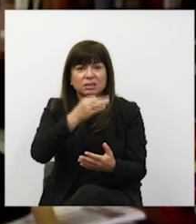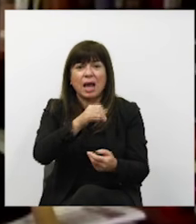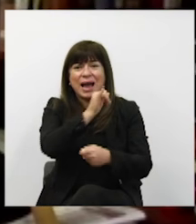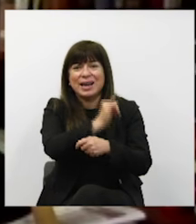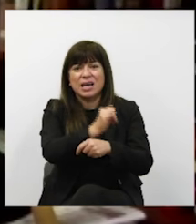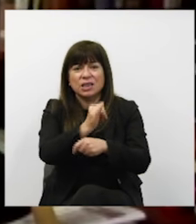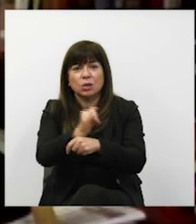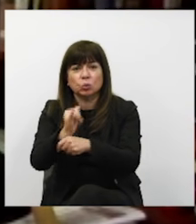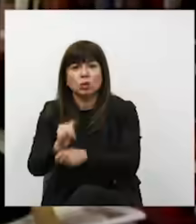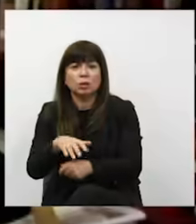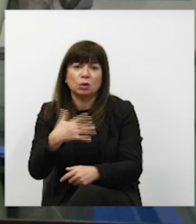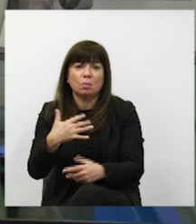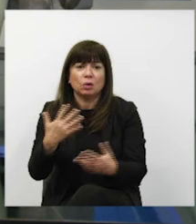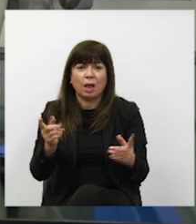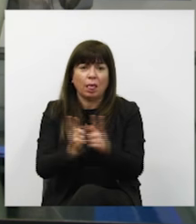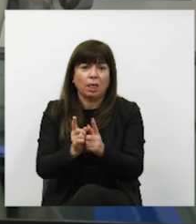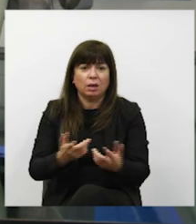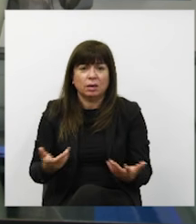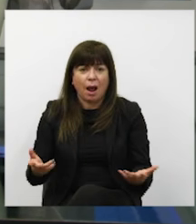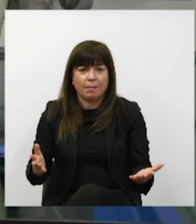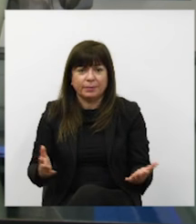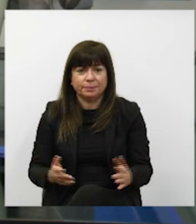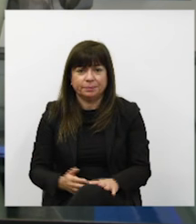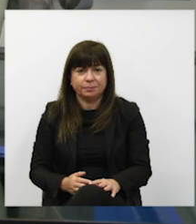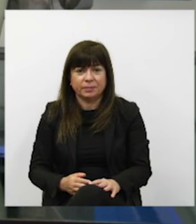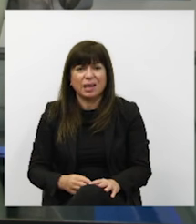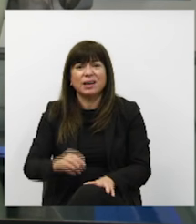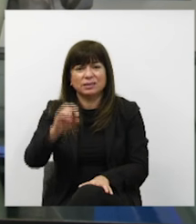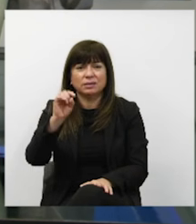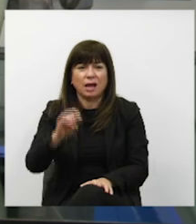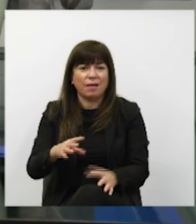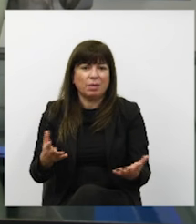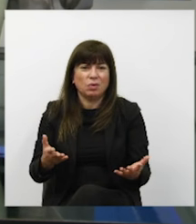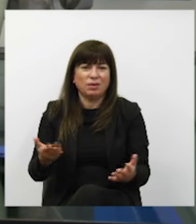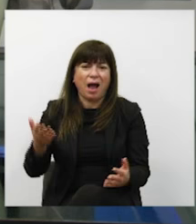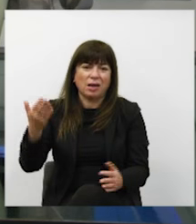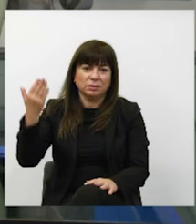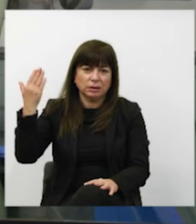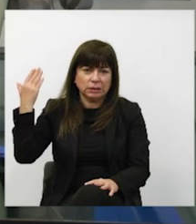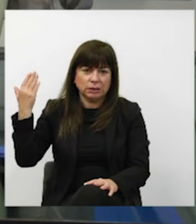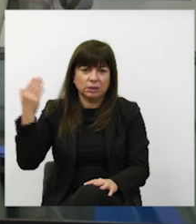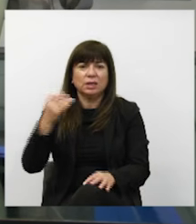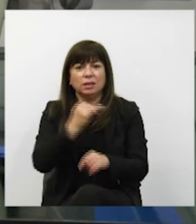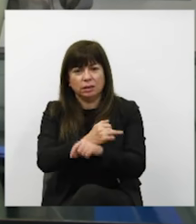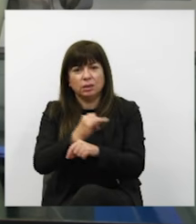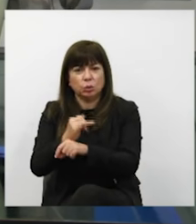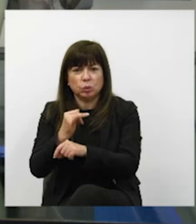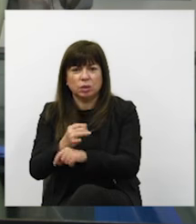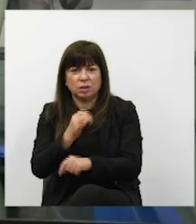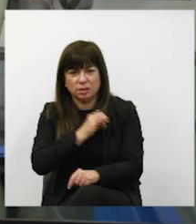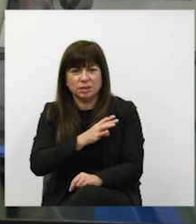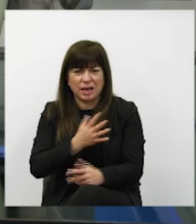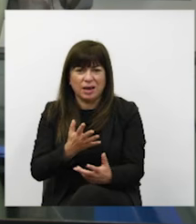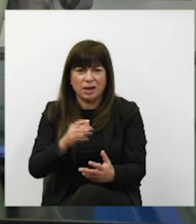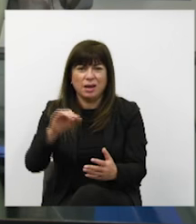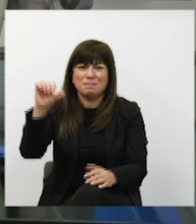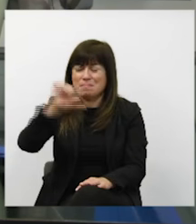instituciones son importantes. Cuestión que obviamente sabemos desde el día cero, excepto que las instituciones en Chile son